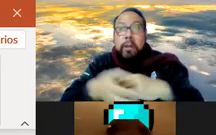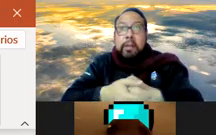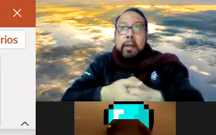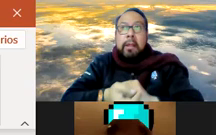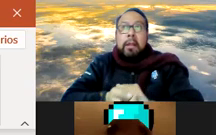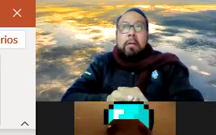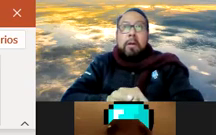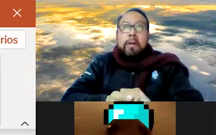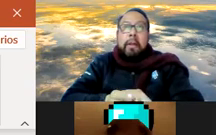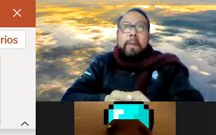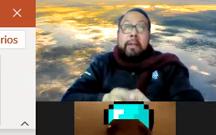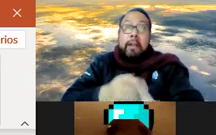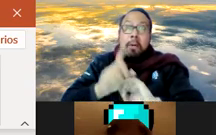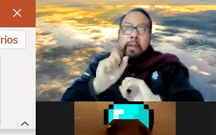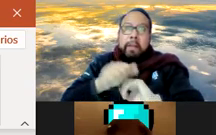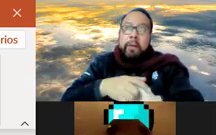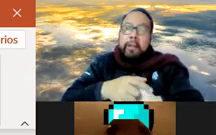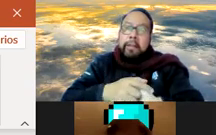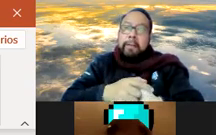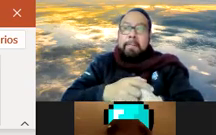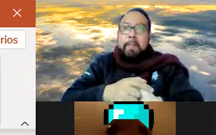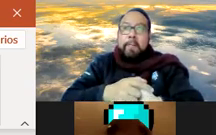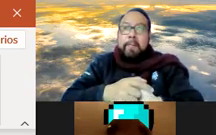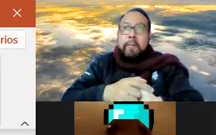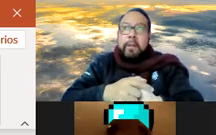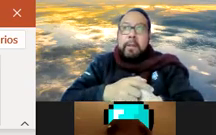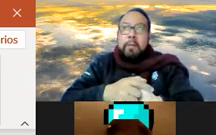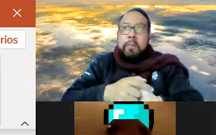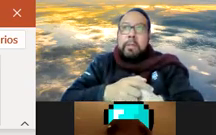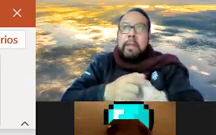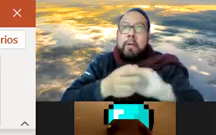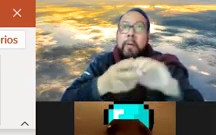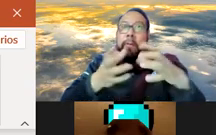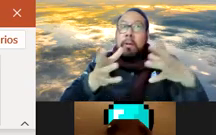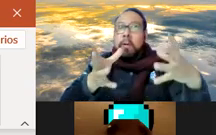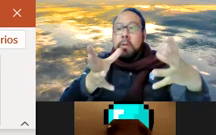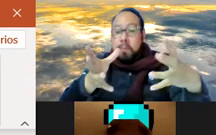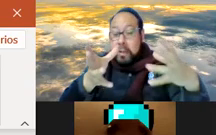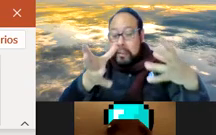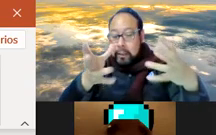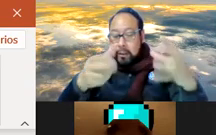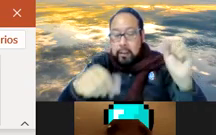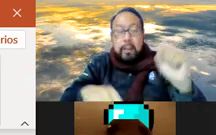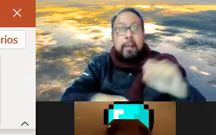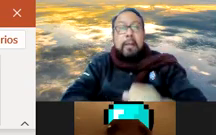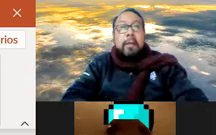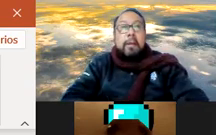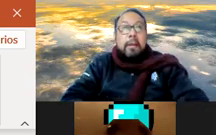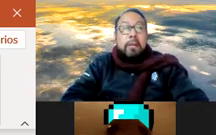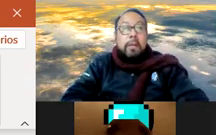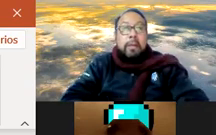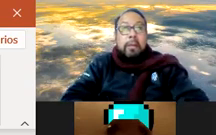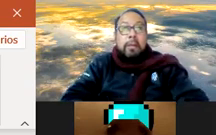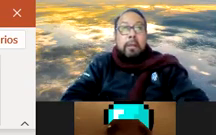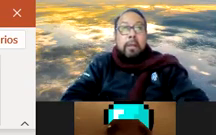una ponencia. Luego de repente es la única ponencia, y dicen, ya cobramos, y luego cuando son ponencias